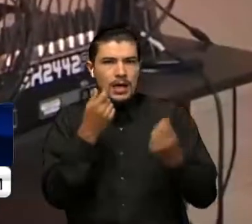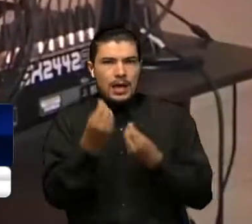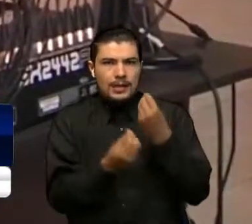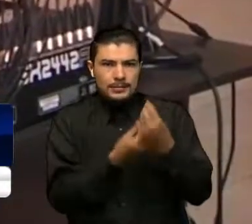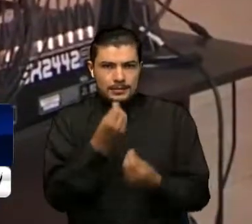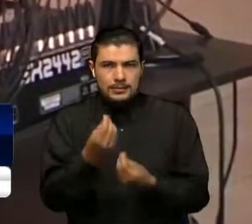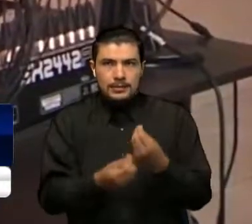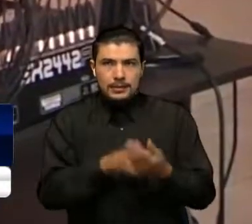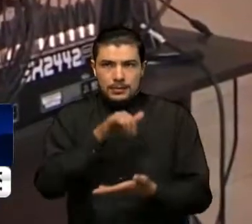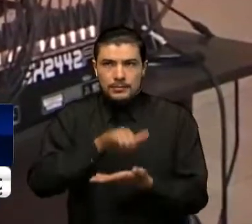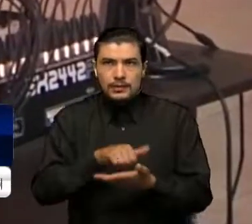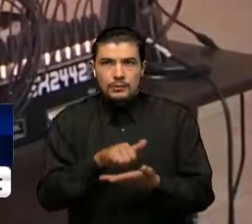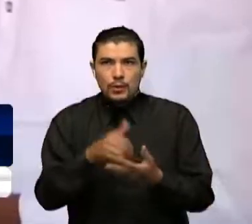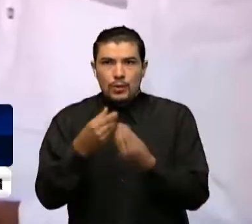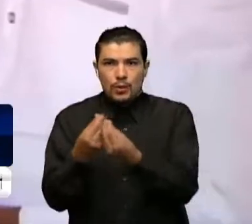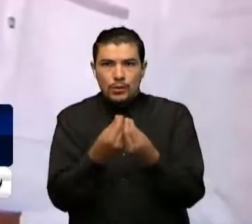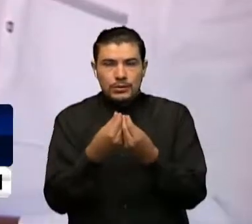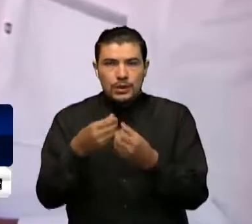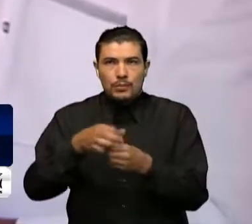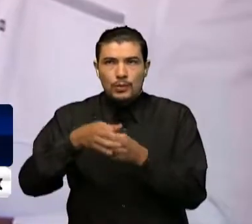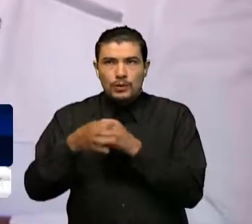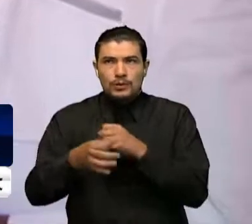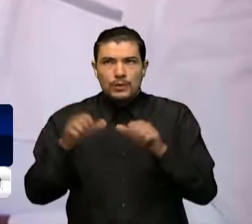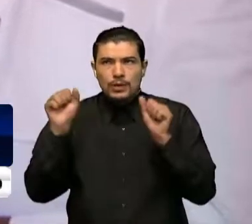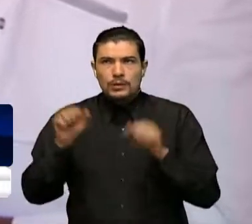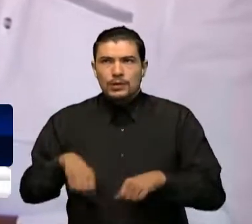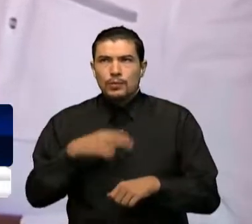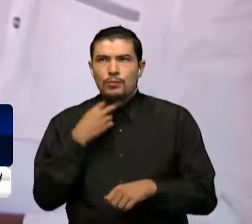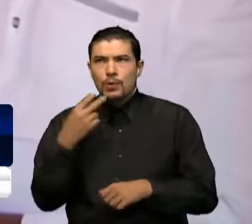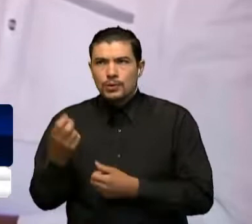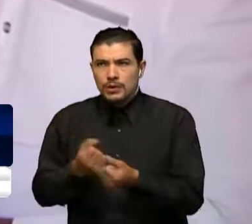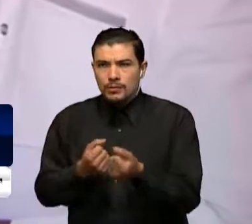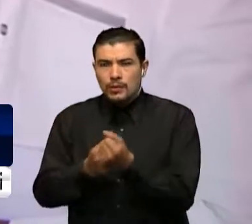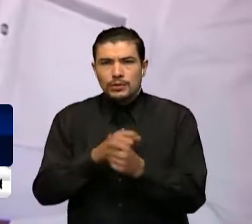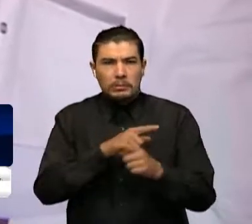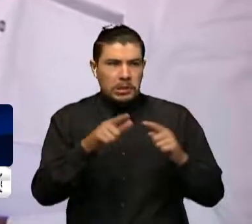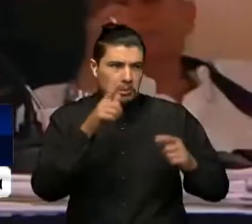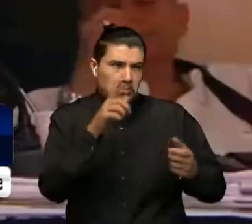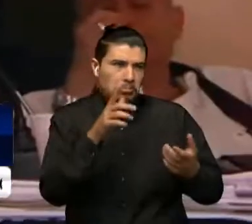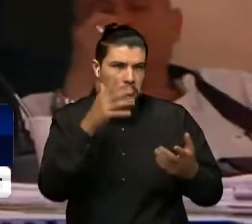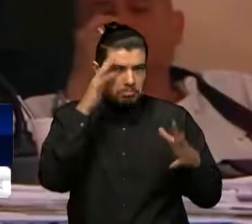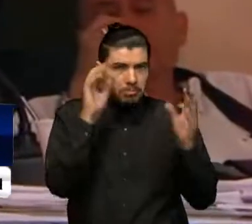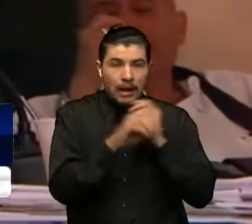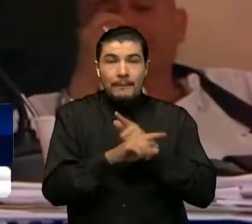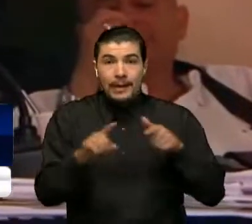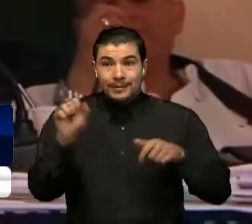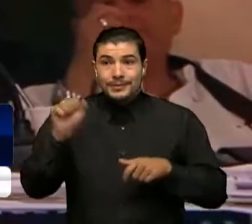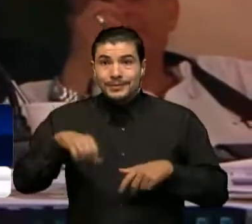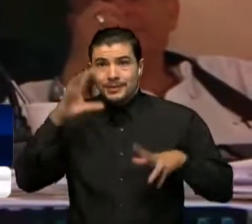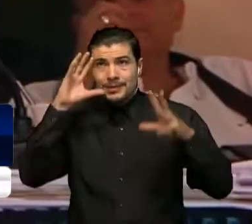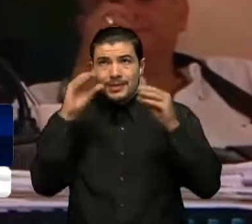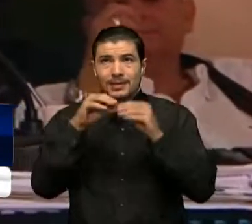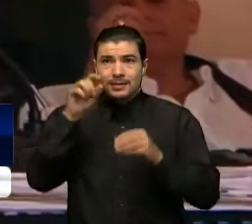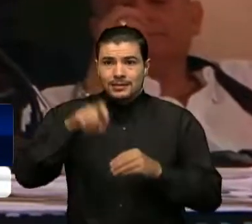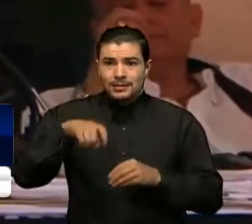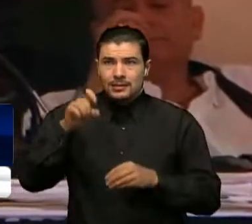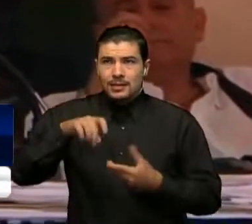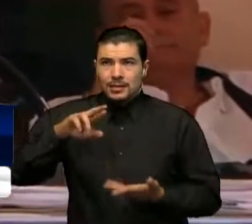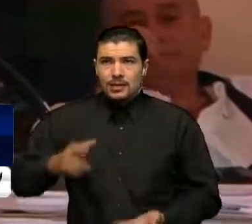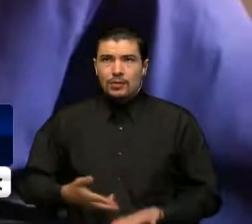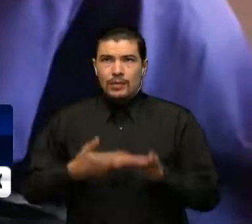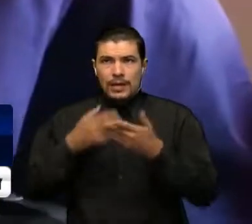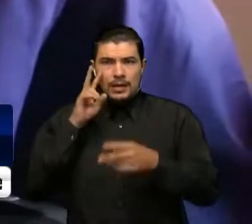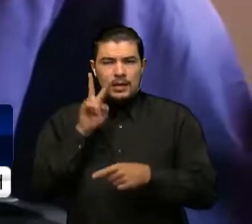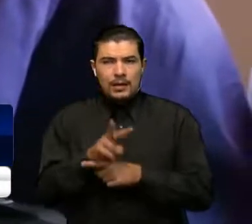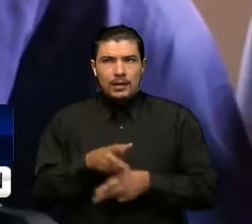en el concejo municipal existieron voces a favor y en contra de la medida pero en lo que sí han coincidido es en la necesidad de recuperar la seguridad para